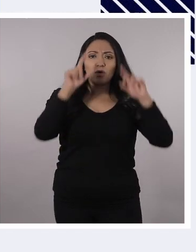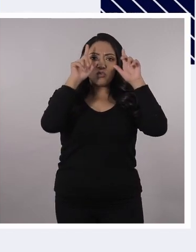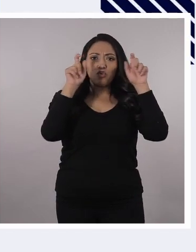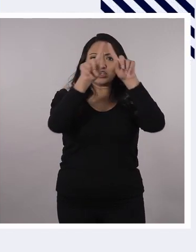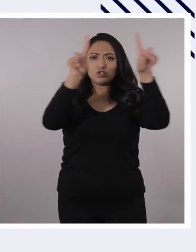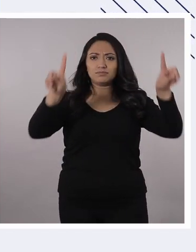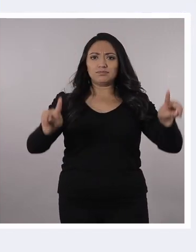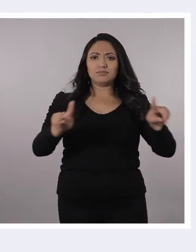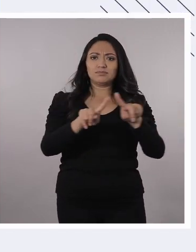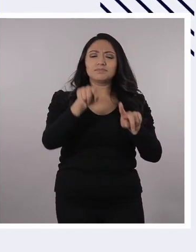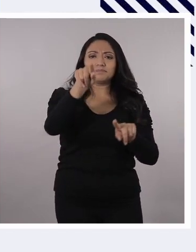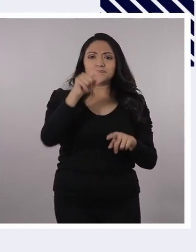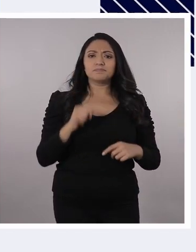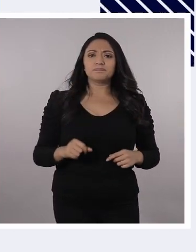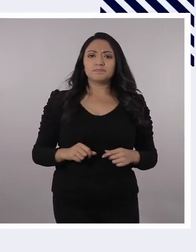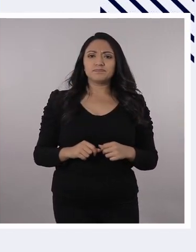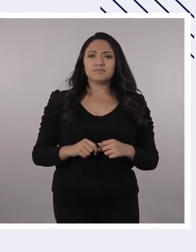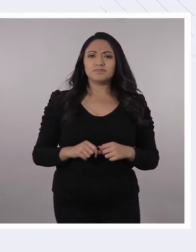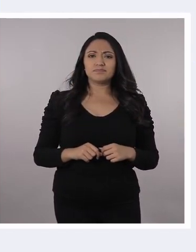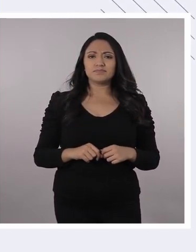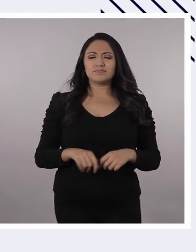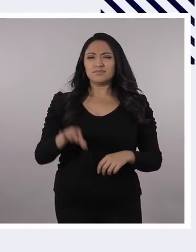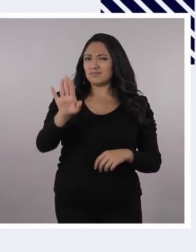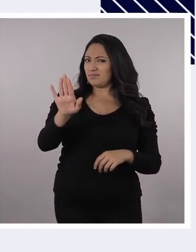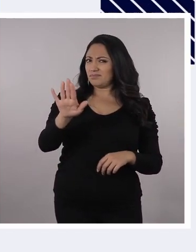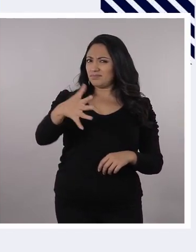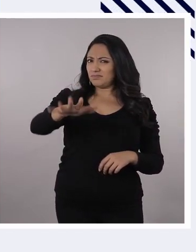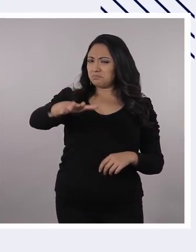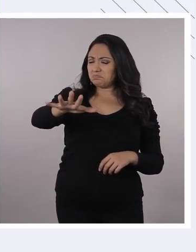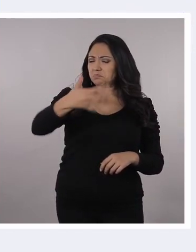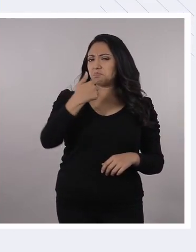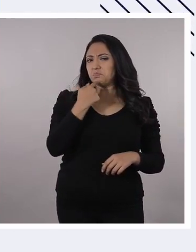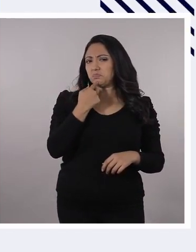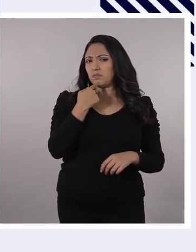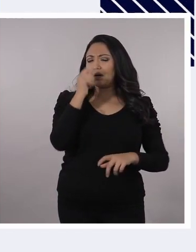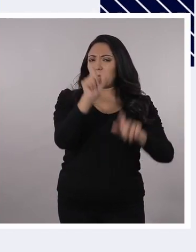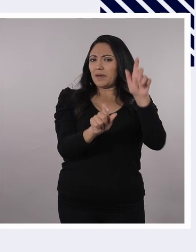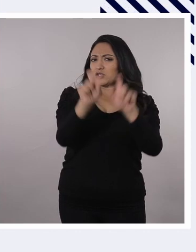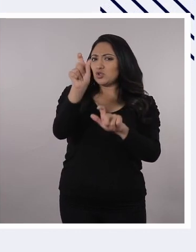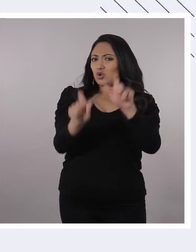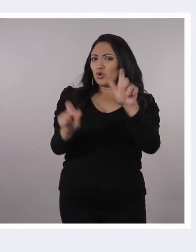en casa, ¿qué podemos interpretar de esta imagen? Sí, profe, parece que son